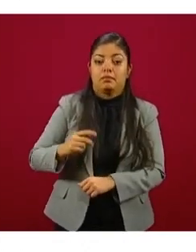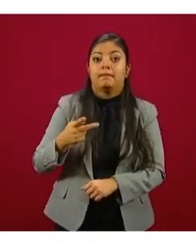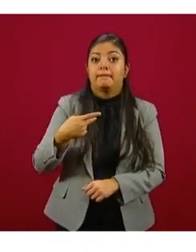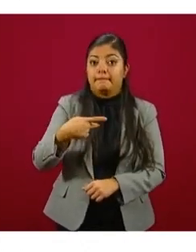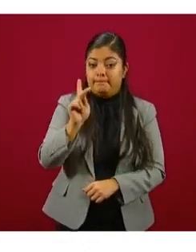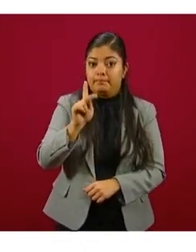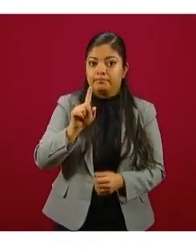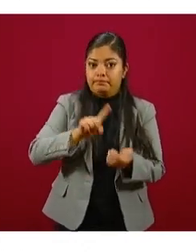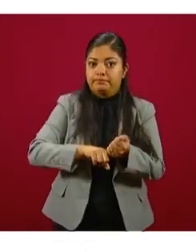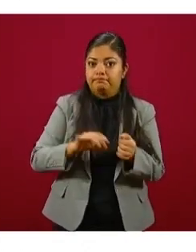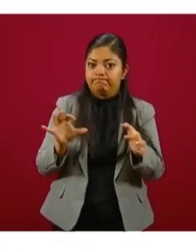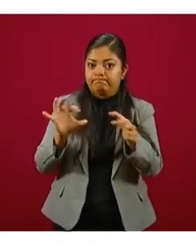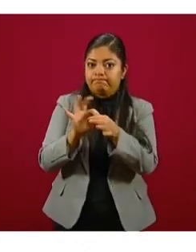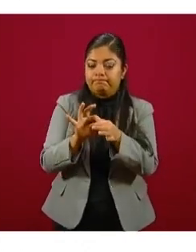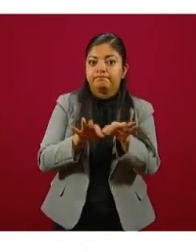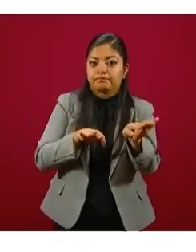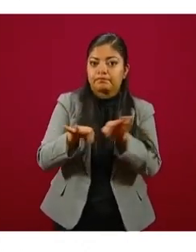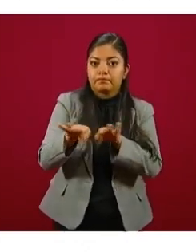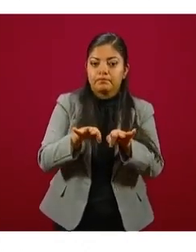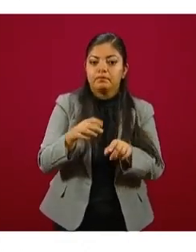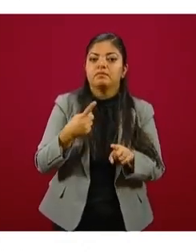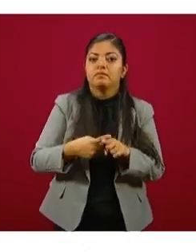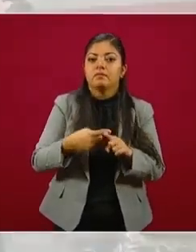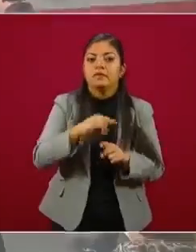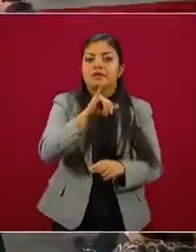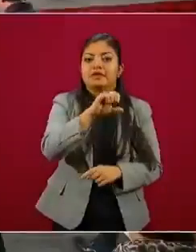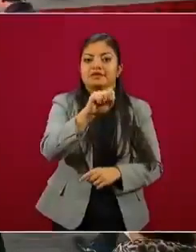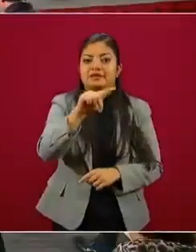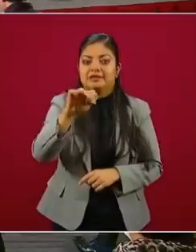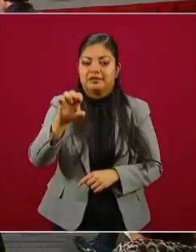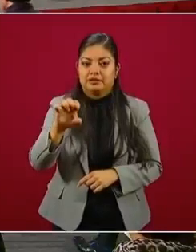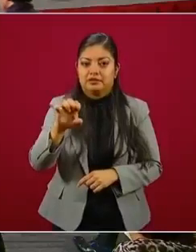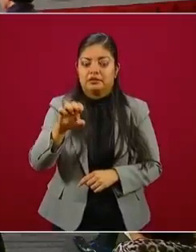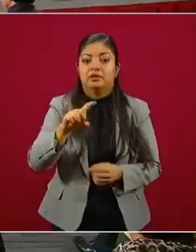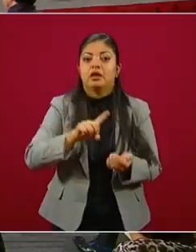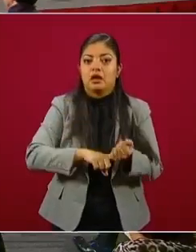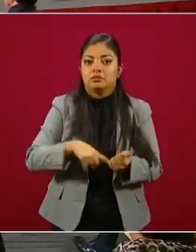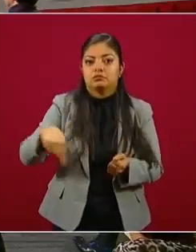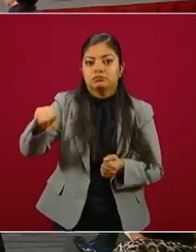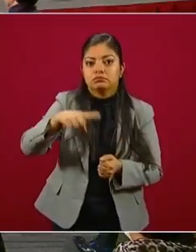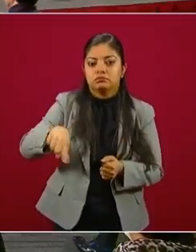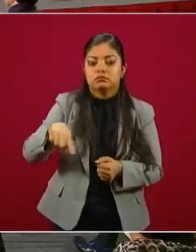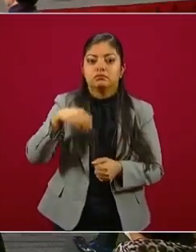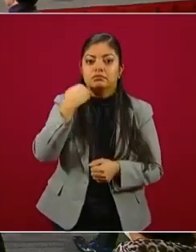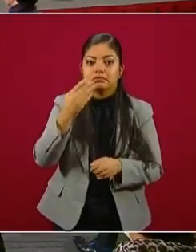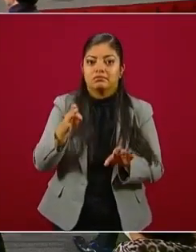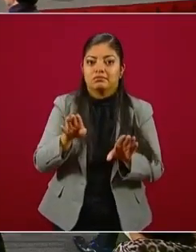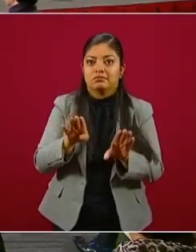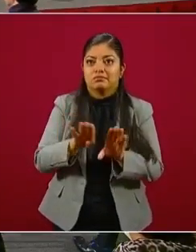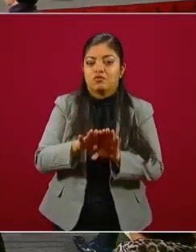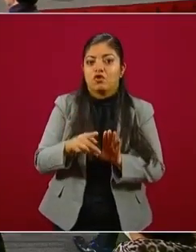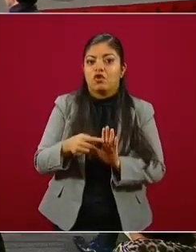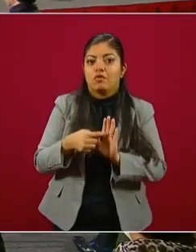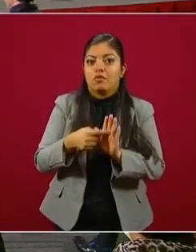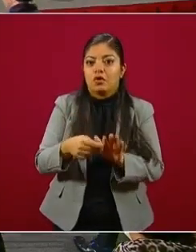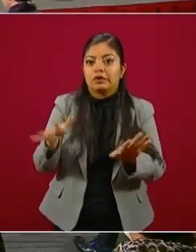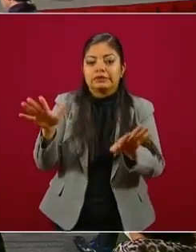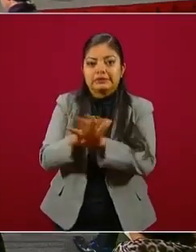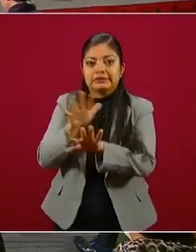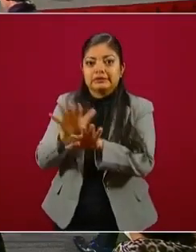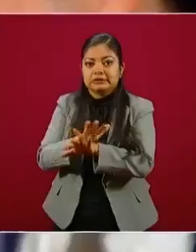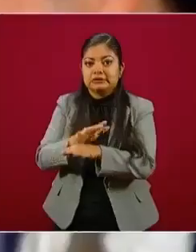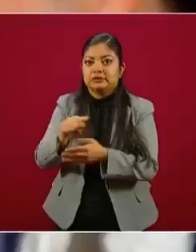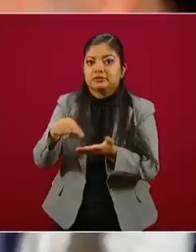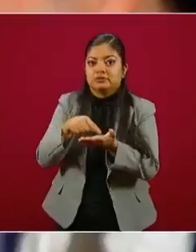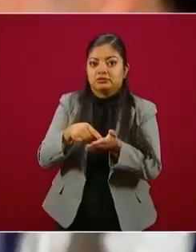hay una colaboración más, que es del ISSSTE, quienes hacen una reconversión de la infraestructura de consultorios